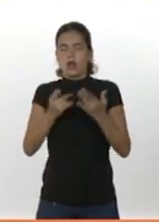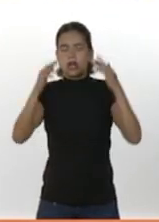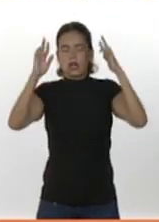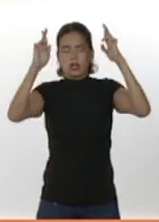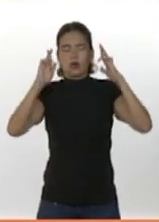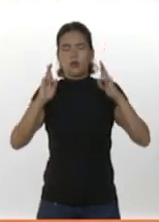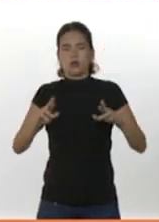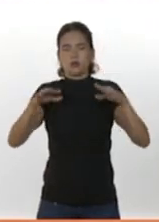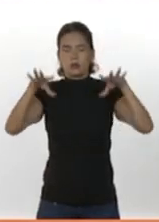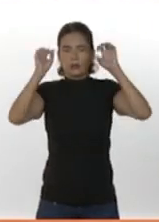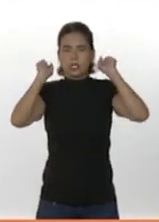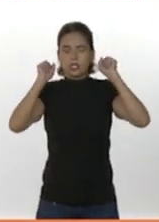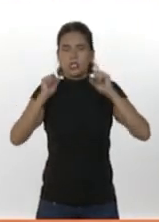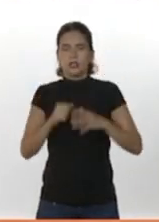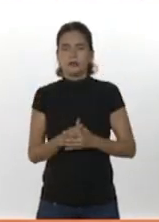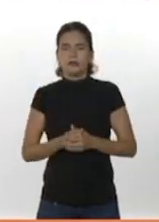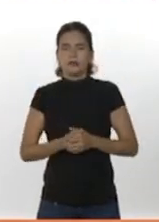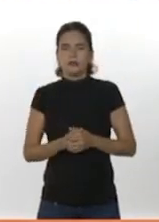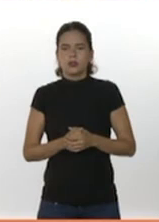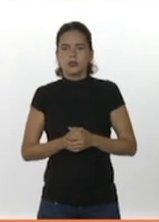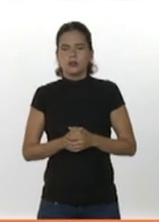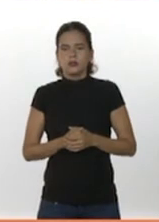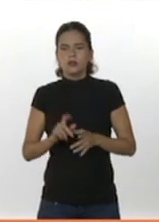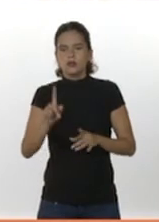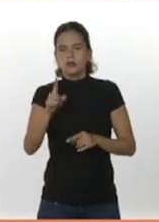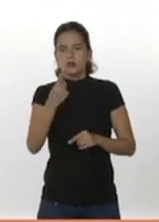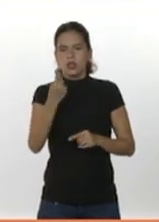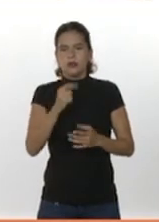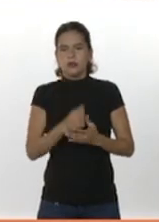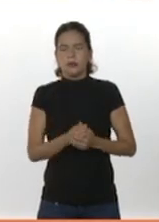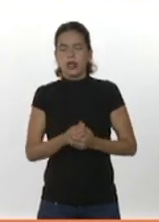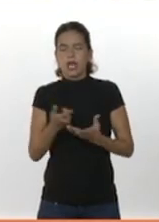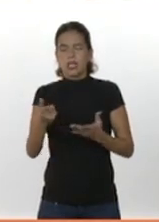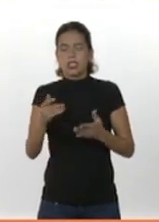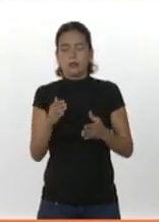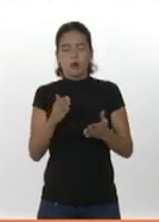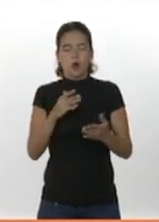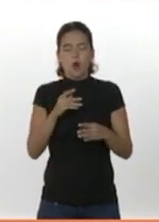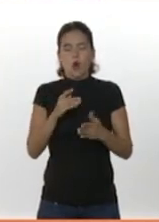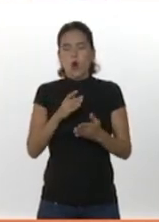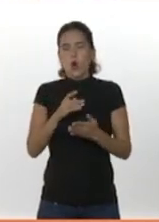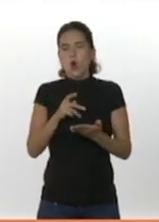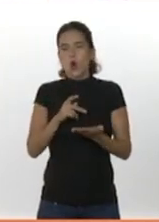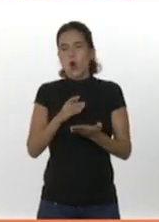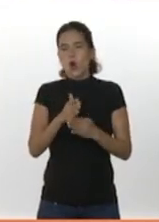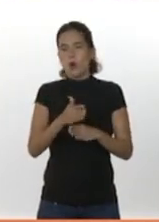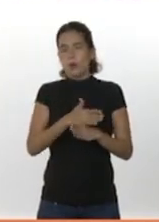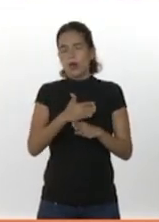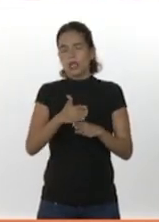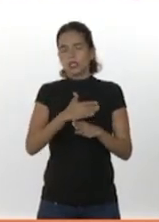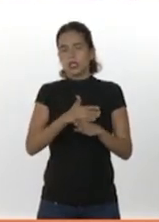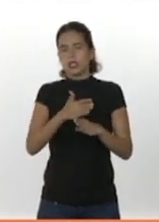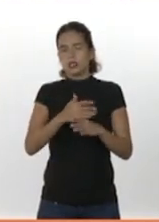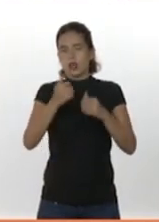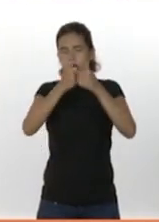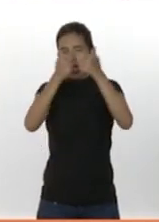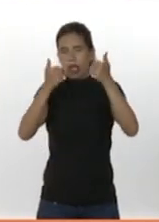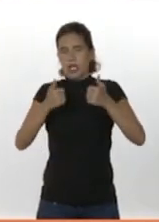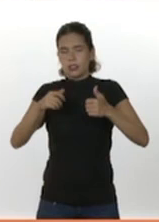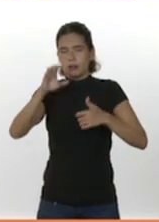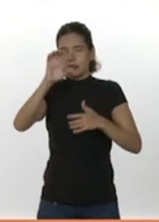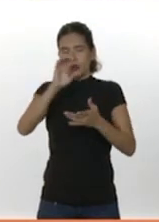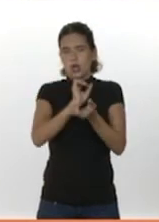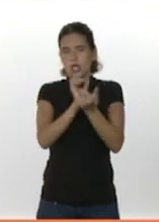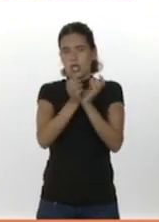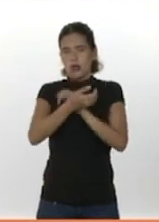favorito, Recursos para el Aprendizaje. Una vez más, estamos compartiendo en Arte y Patrimonio y GHC en